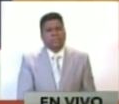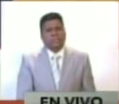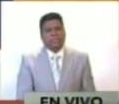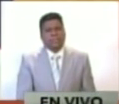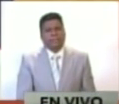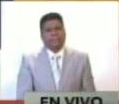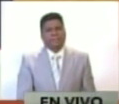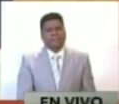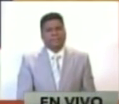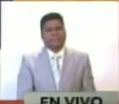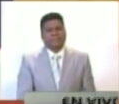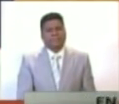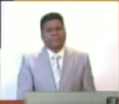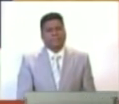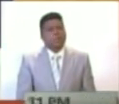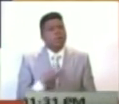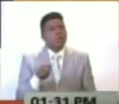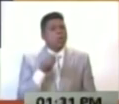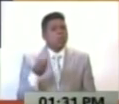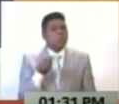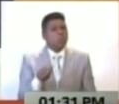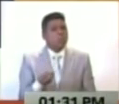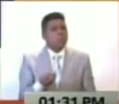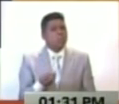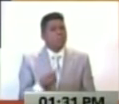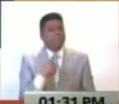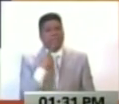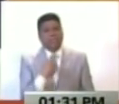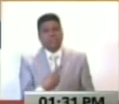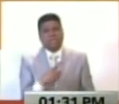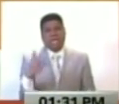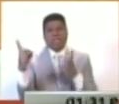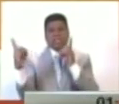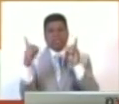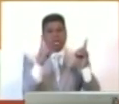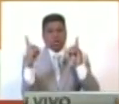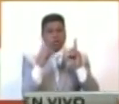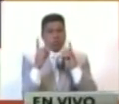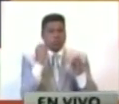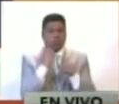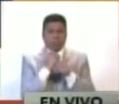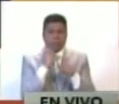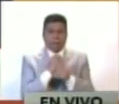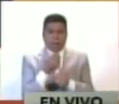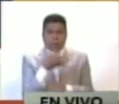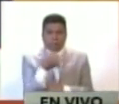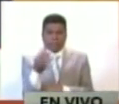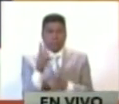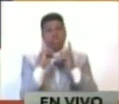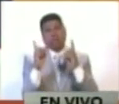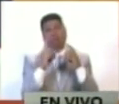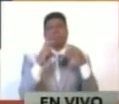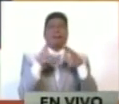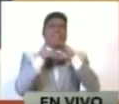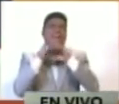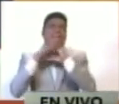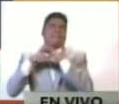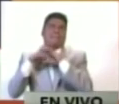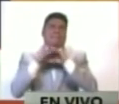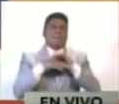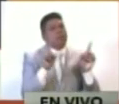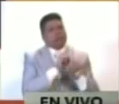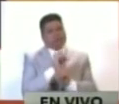Jorge Javier. Precisamente, ¿cómo pasar de ese discurso a la acción? Que es una de las cosas que preocupaba a las delegaciones, sobre todo